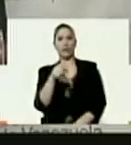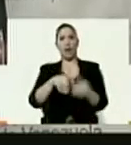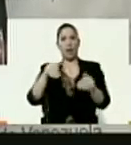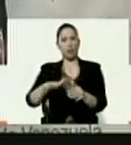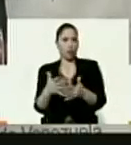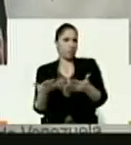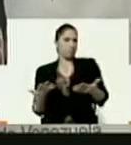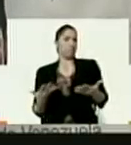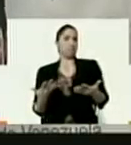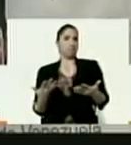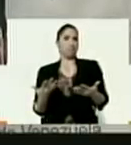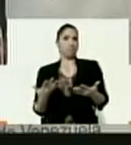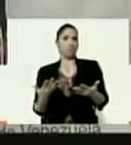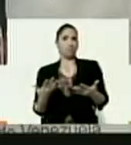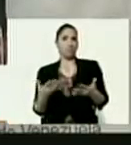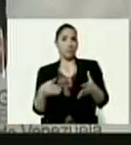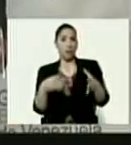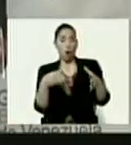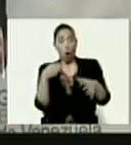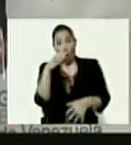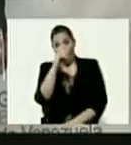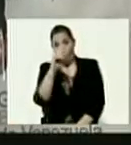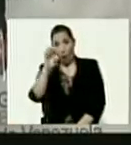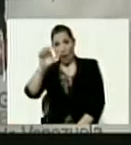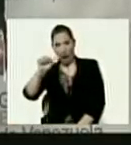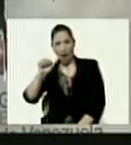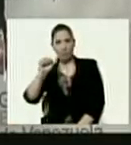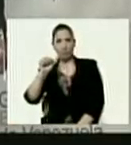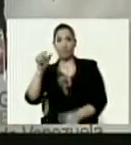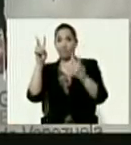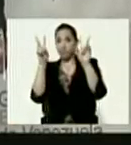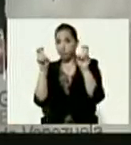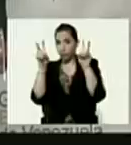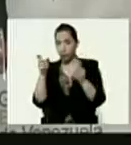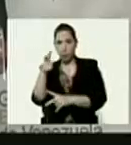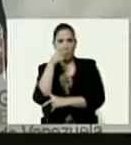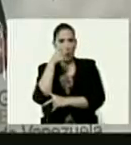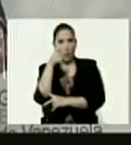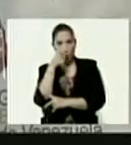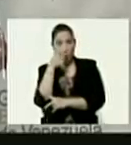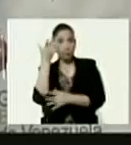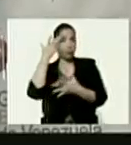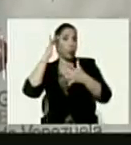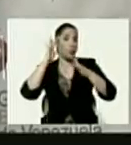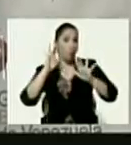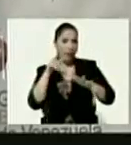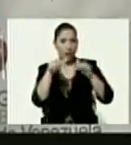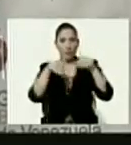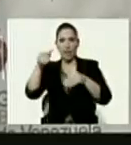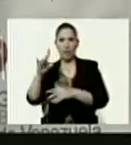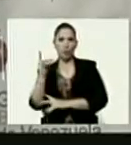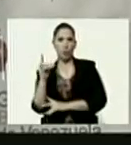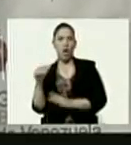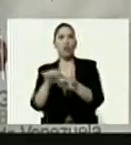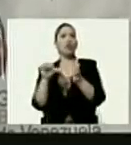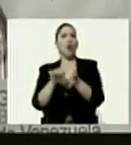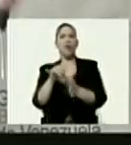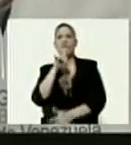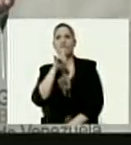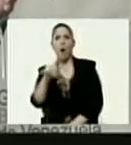elecciones. La Organización de Estados Americanos, comillas, observó supuestamente esas elecciones. ¿Dónde está el